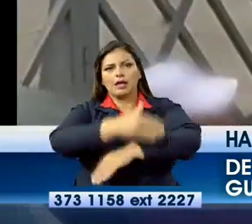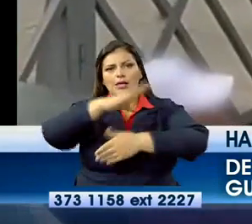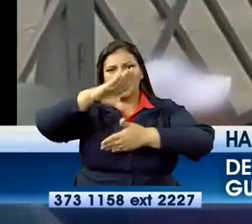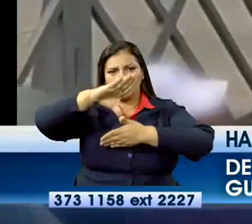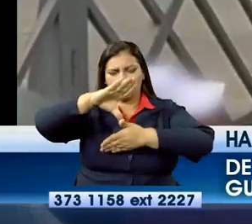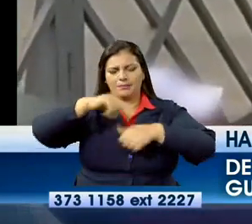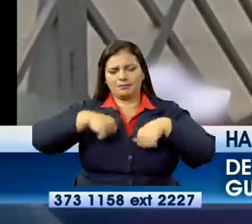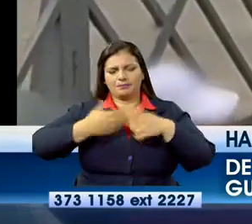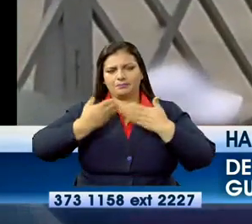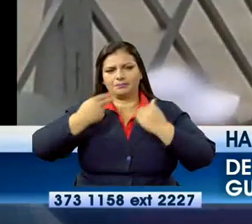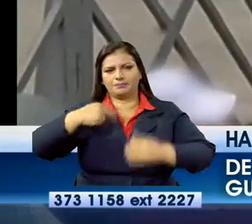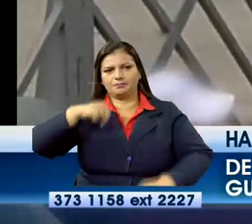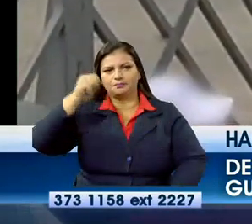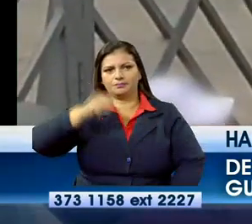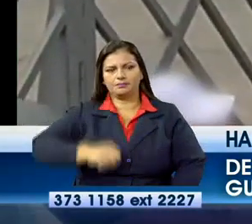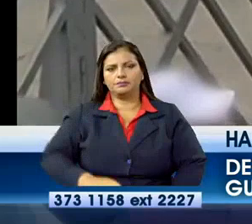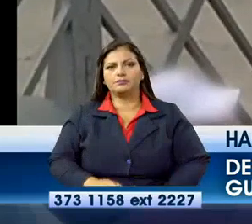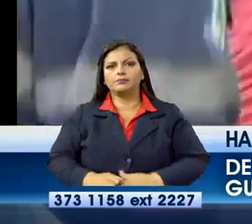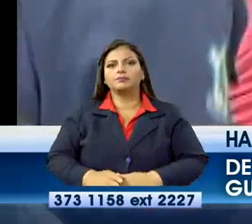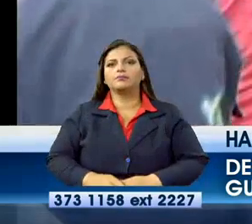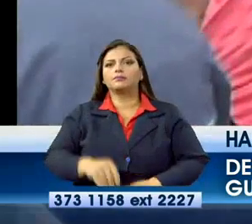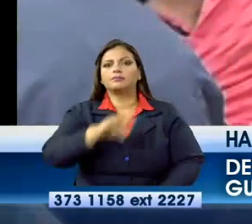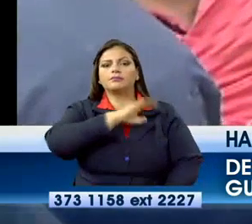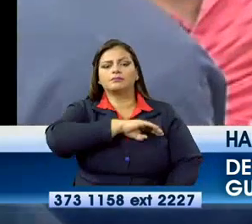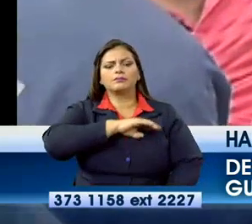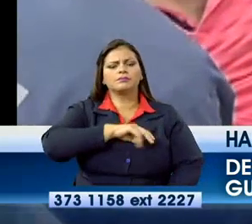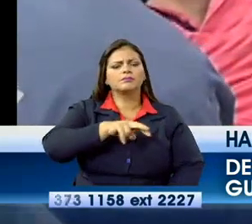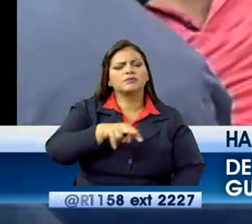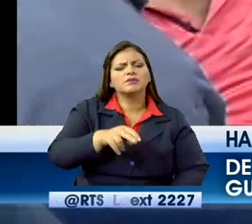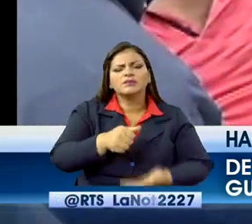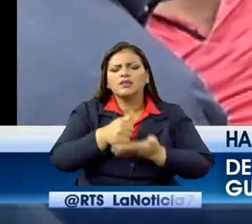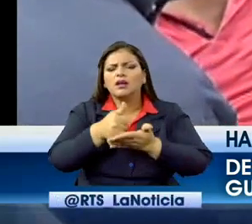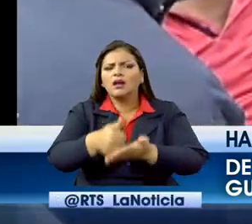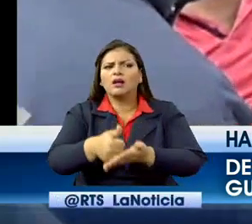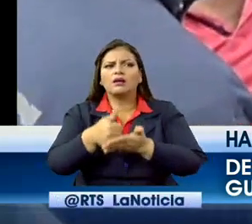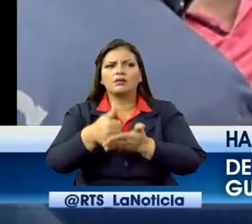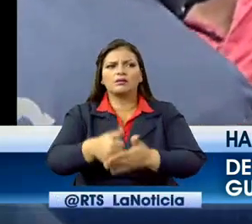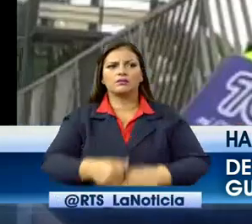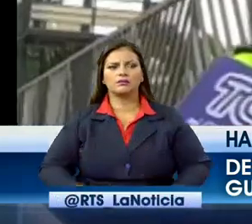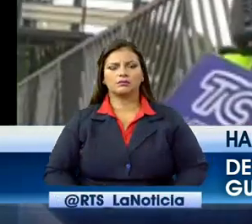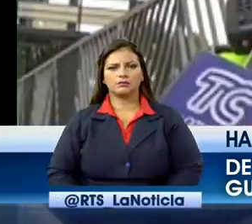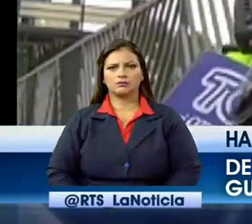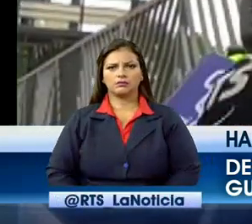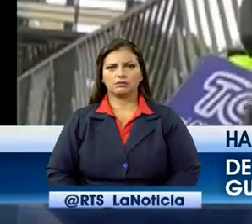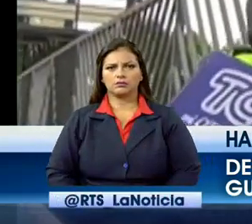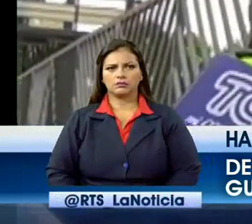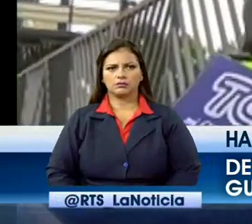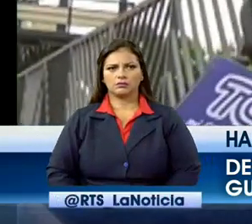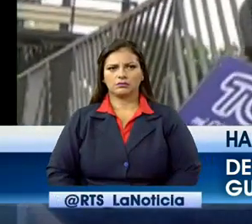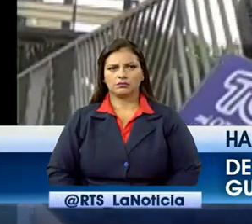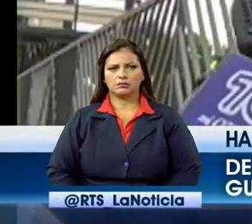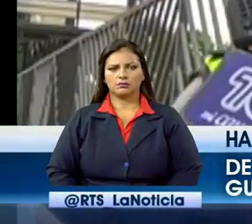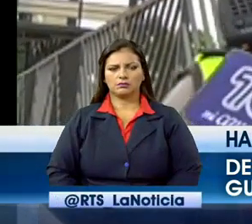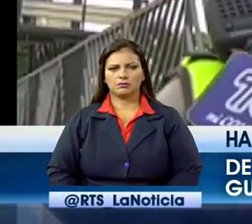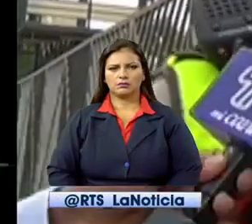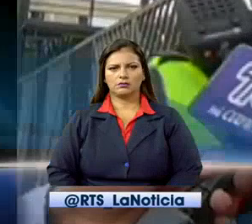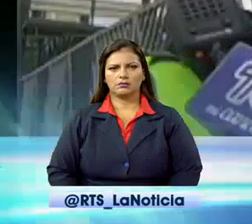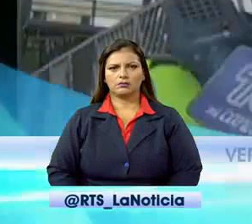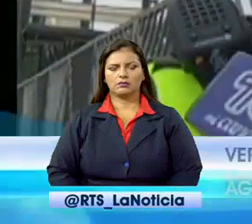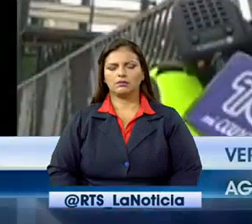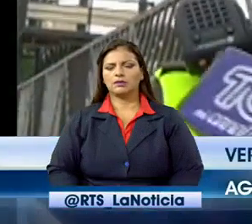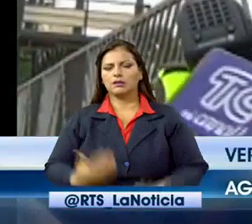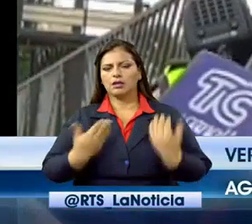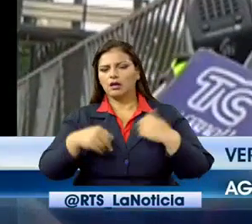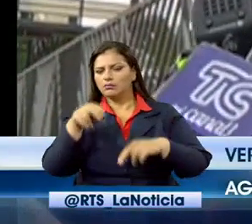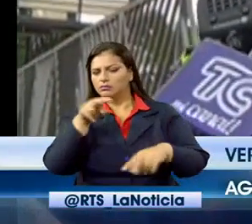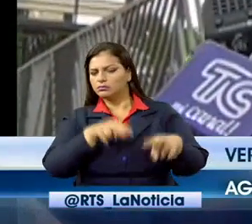norte de Guayaquil. Inmediatamente llegaron agentes policiales, los cuales ayudaron al sujeto. Por lo que hemos avanzado, hemos verificado